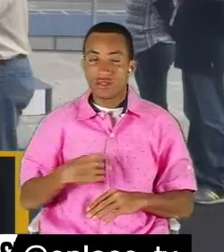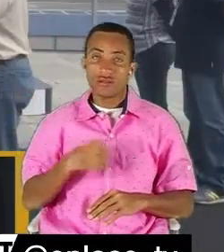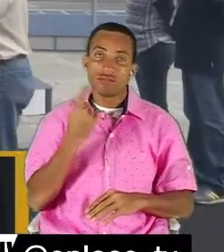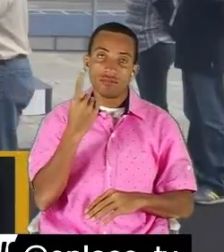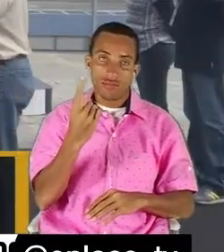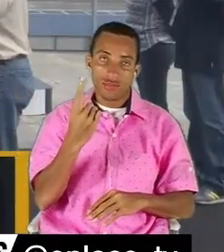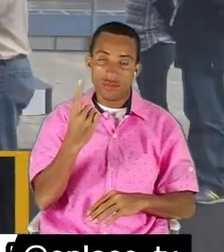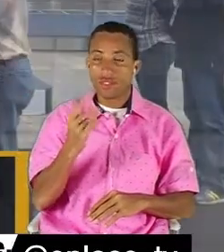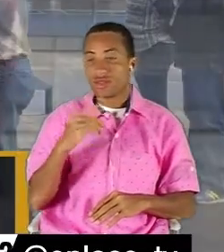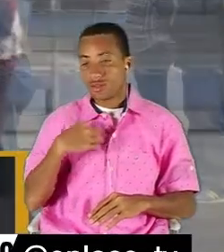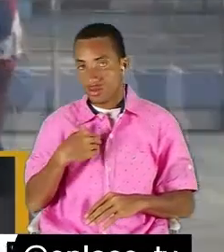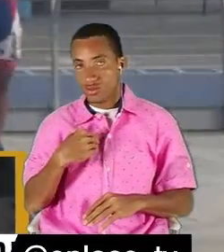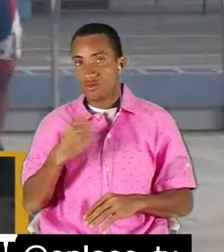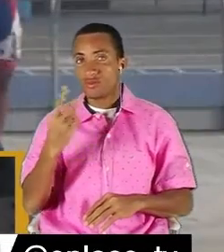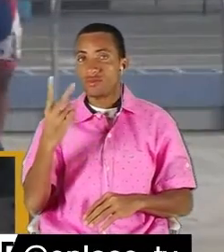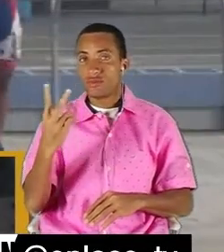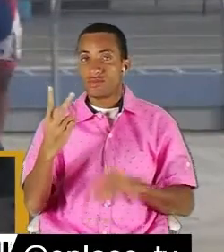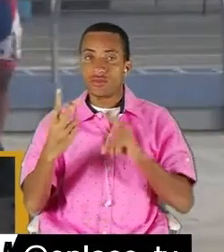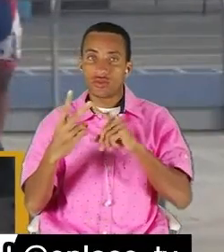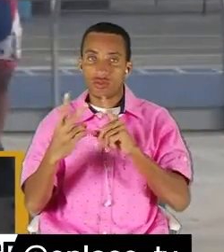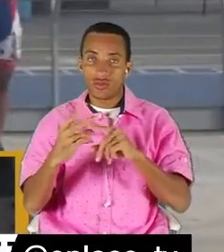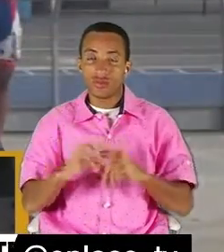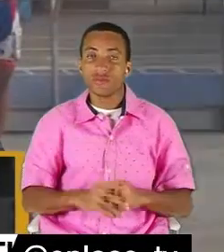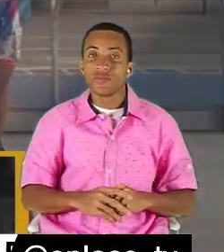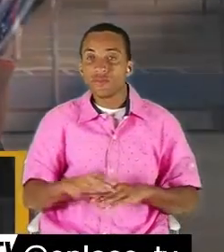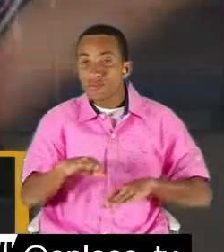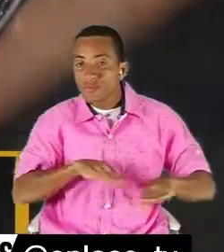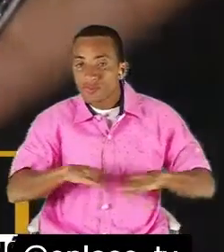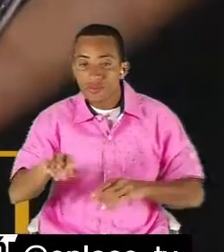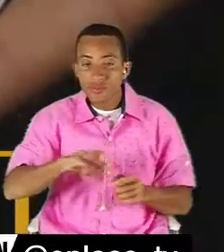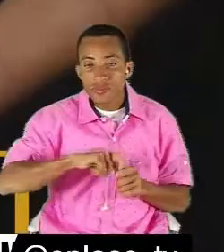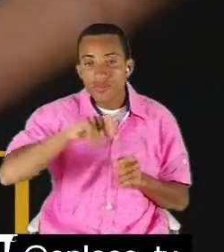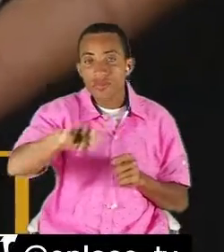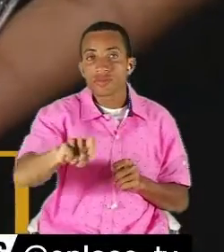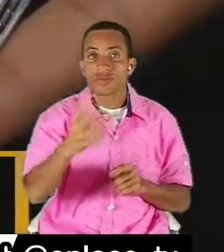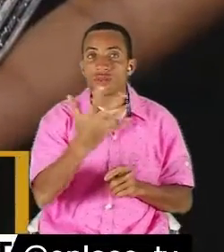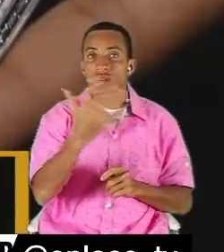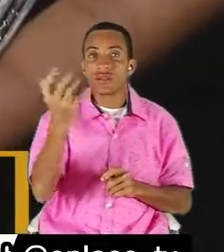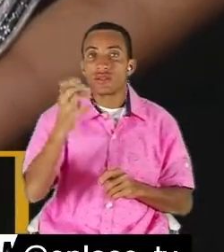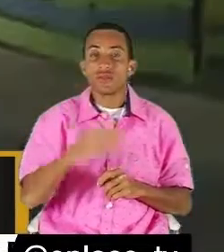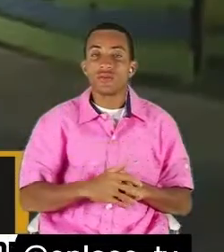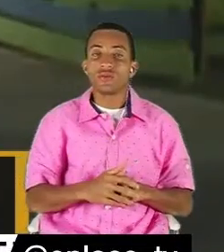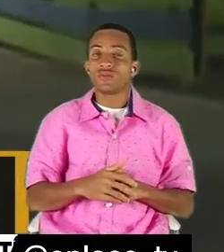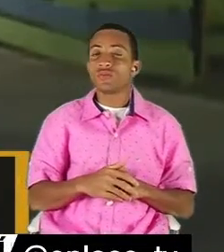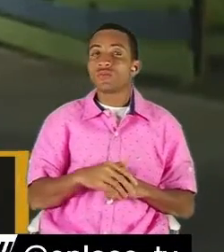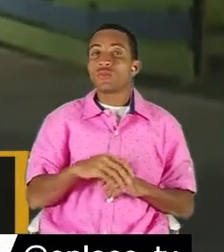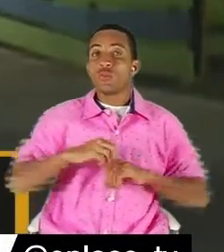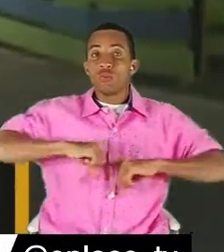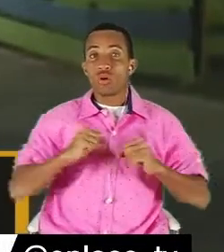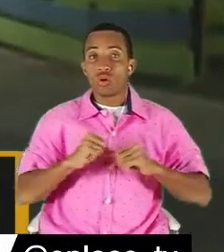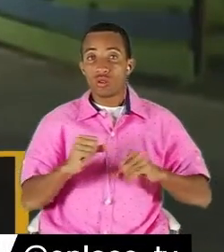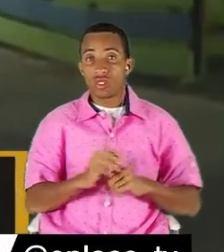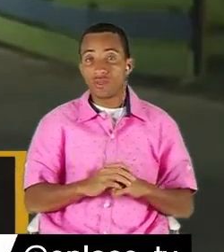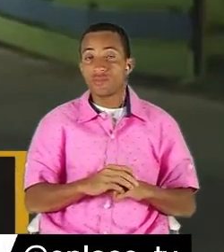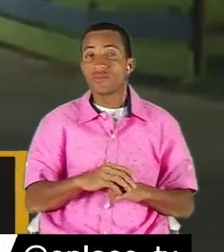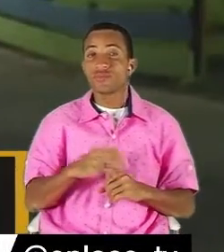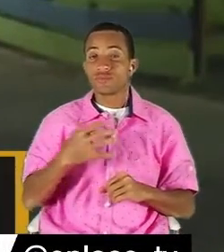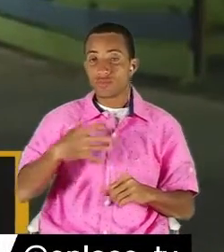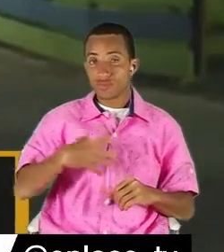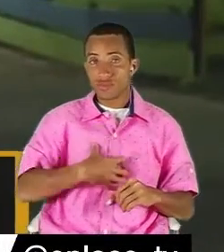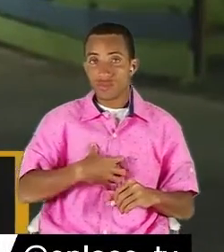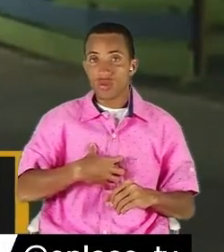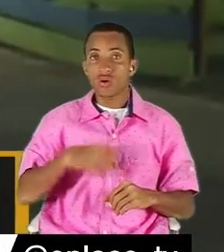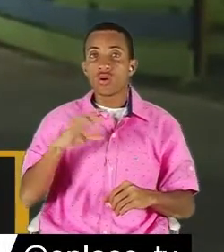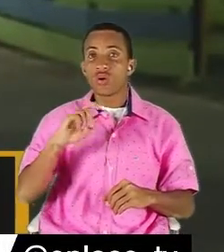Asimismo recibió medalla de bronce en la prueba de 500 metros, en la cual Bogotá logró oro y plata. En 500 fue también varias fases, se pasaban